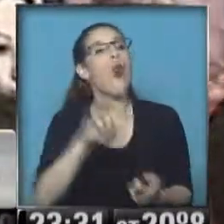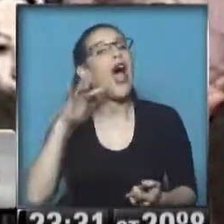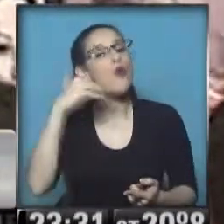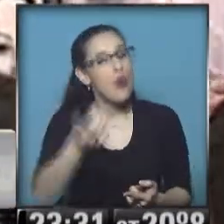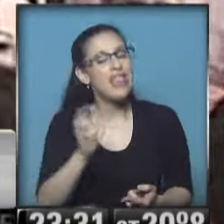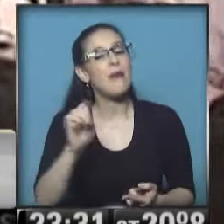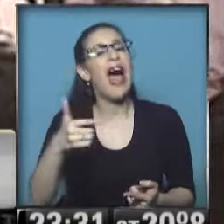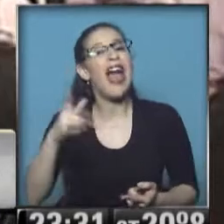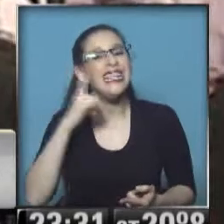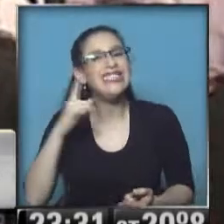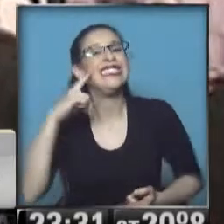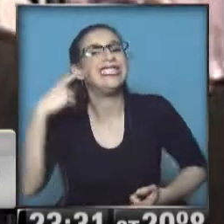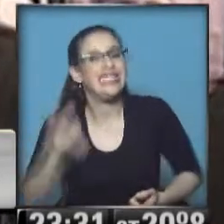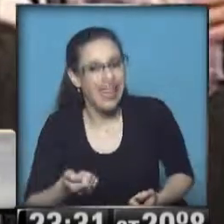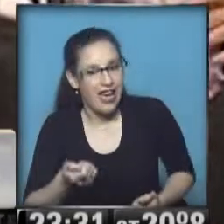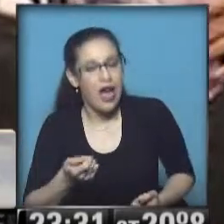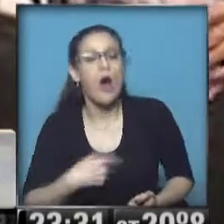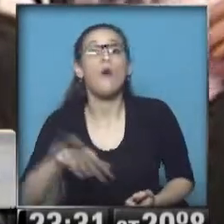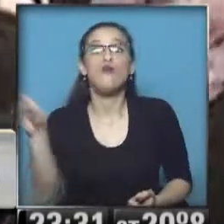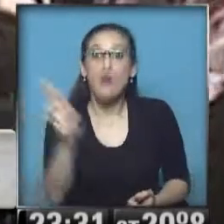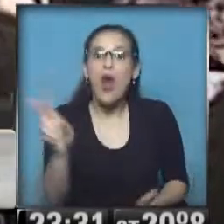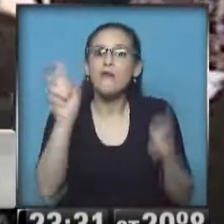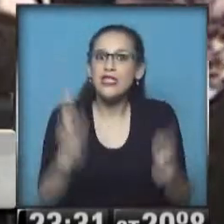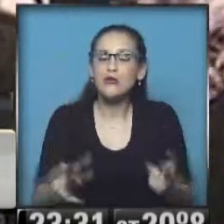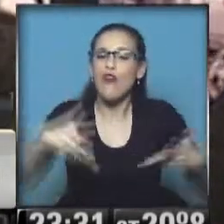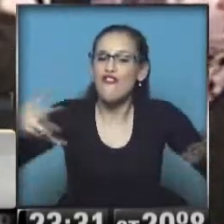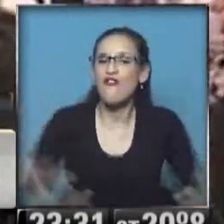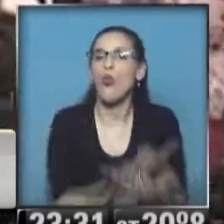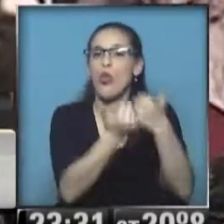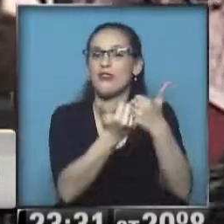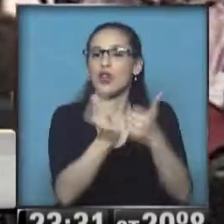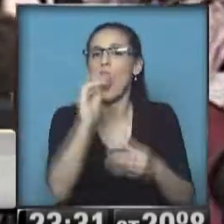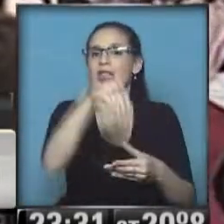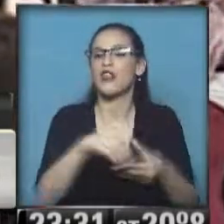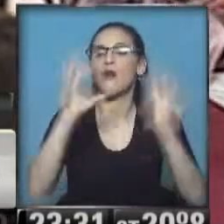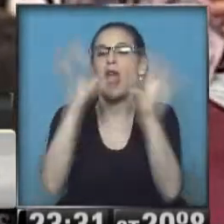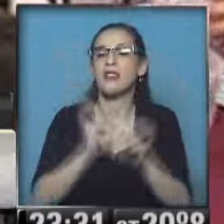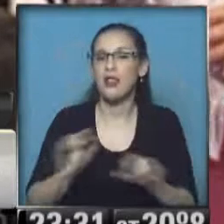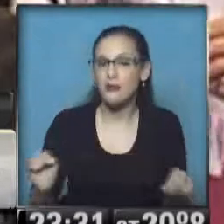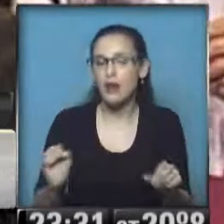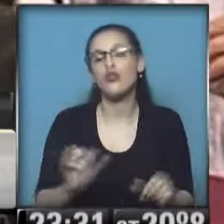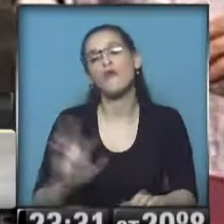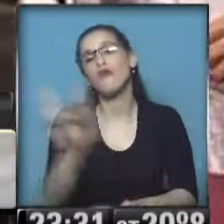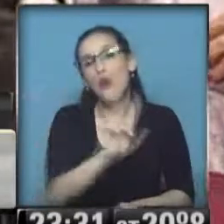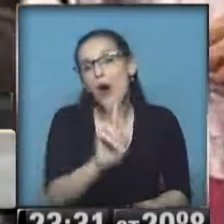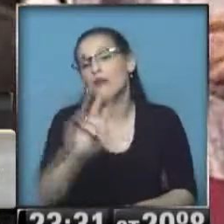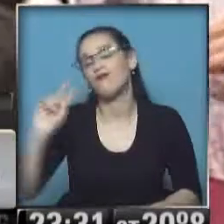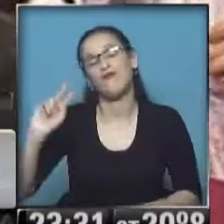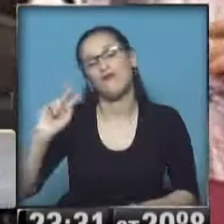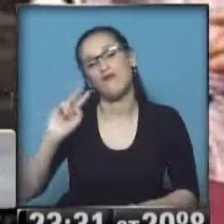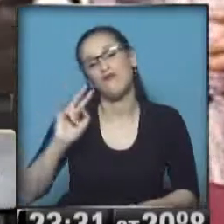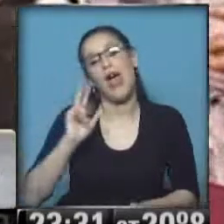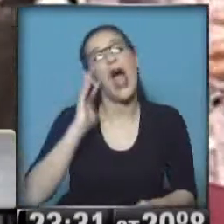de la Cuadra, una de las fundadoras de la asociación que lamentablemente falleció en junio del 2008